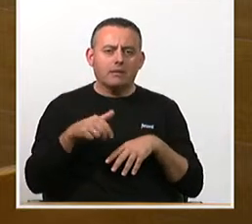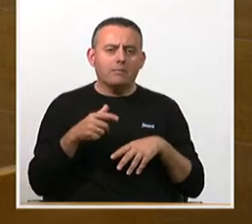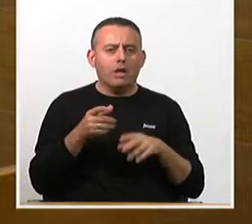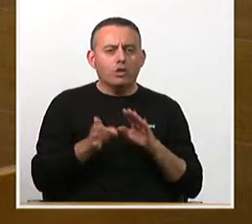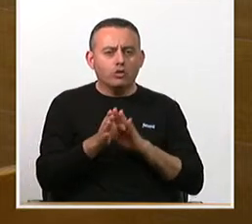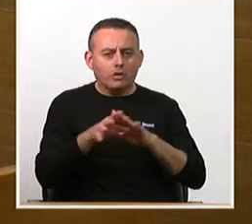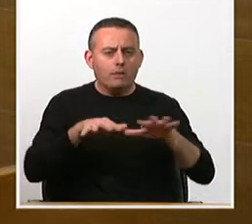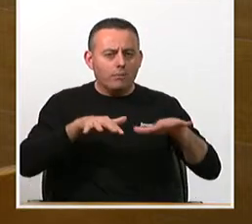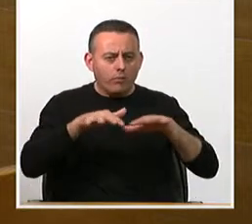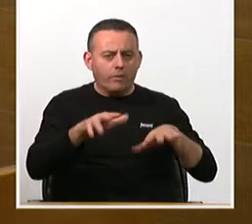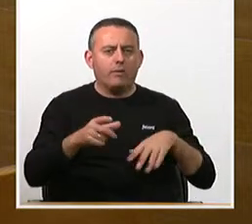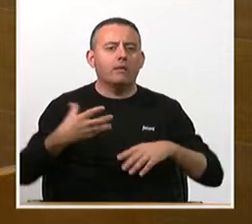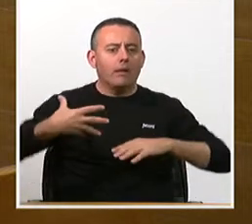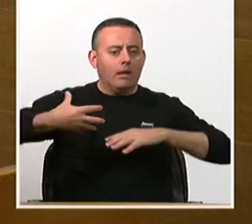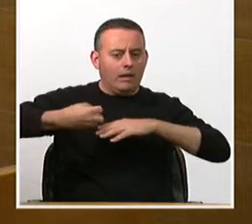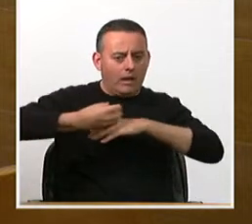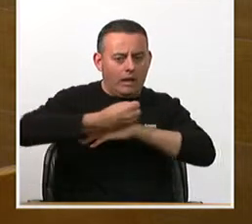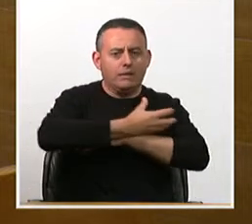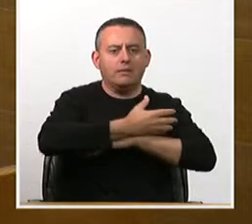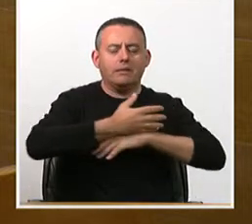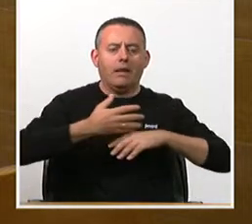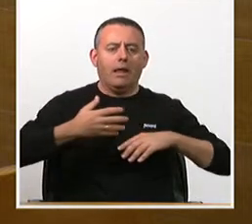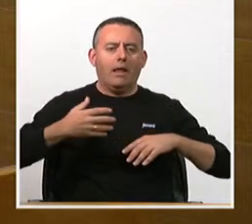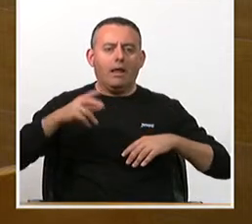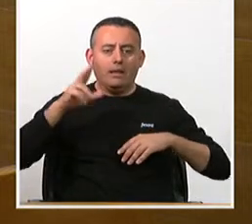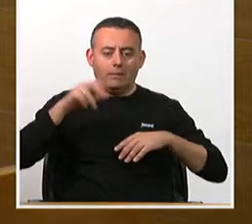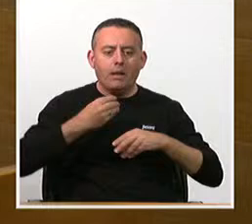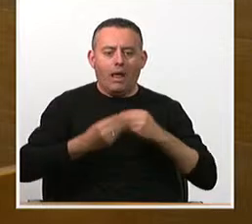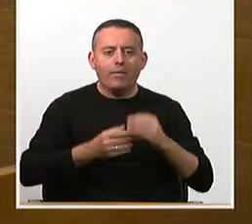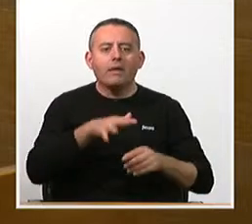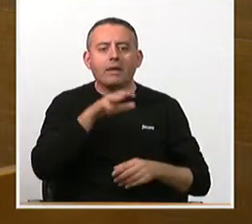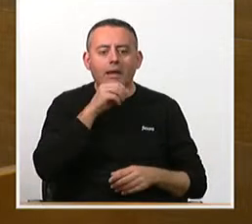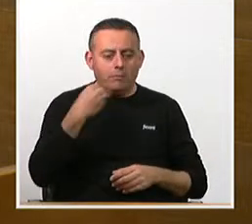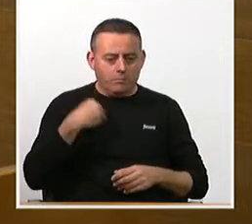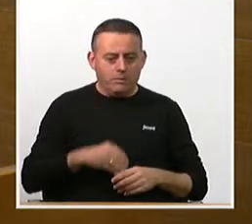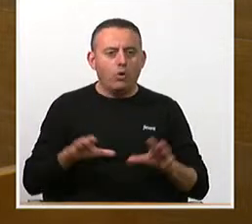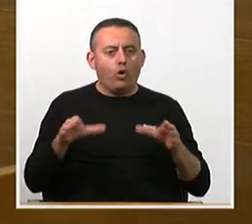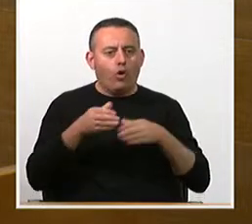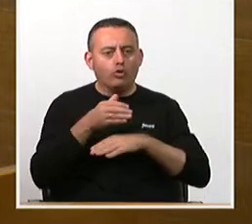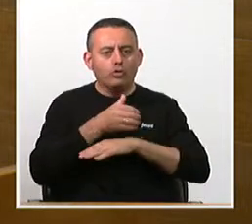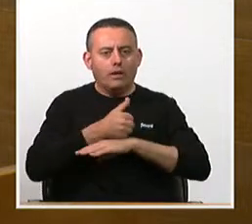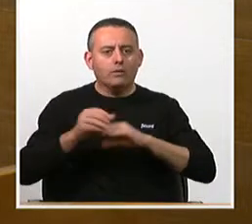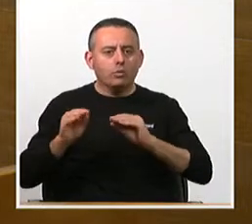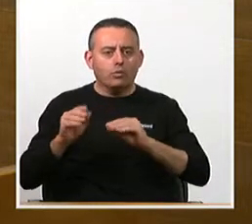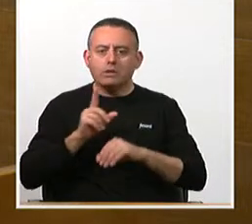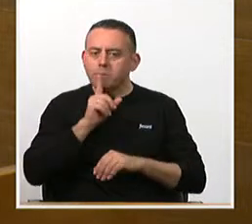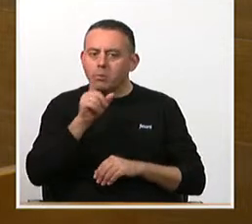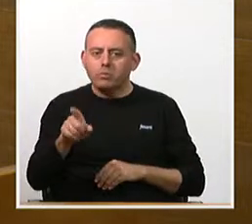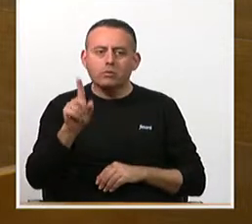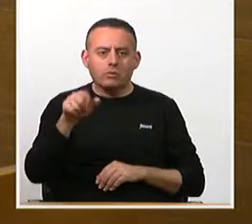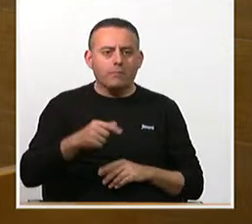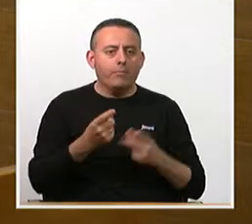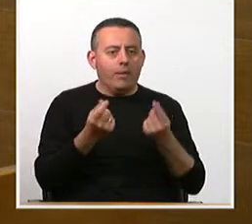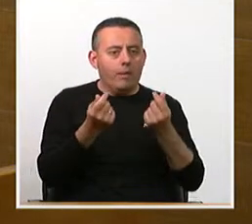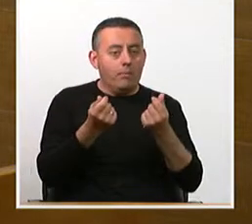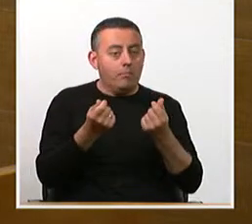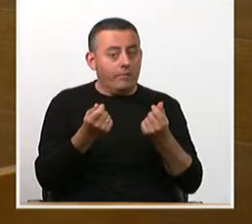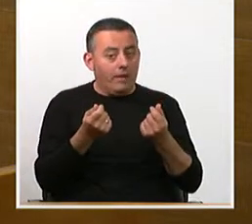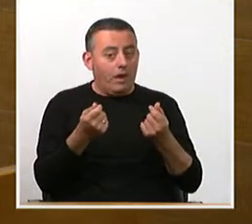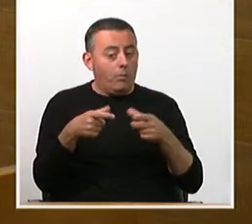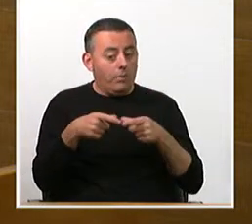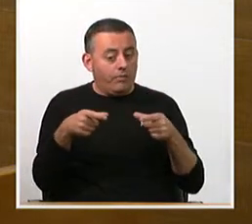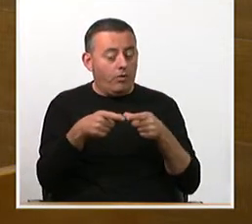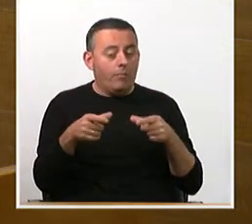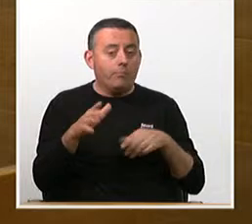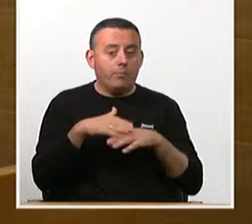en redes ferroviarias la hizo el consell de chimo puch las medidas para la reducción tarifaria para favorecer el uso del transporte público viene del